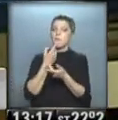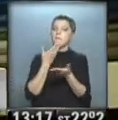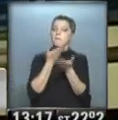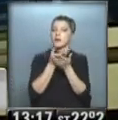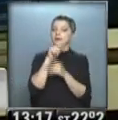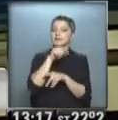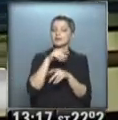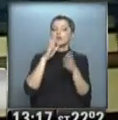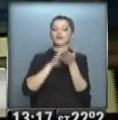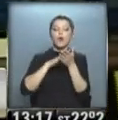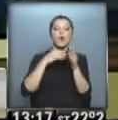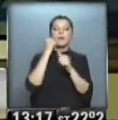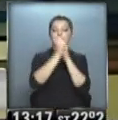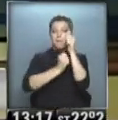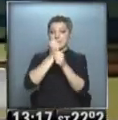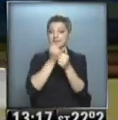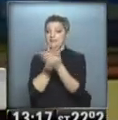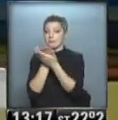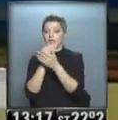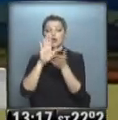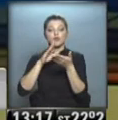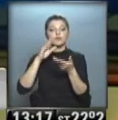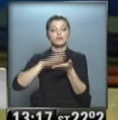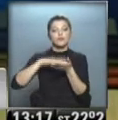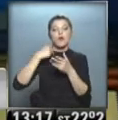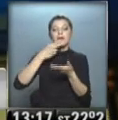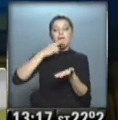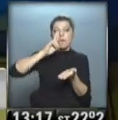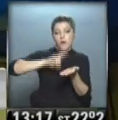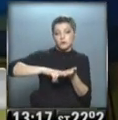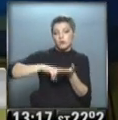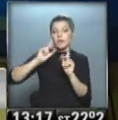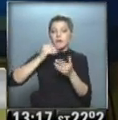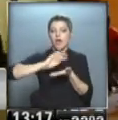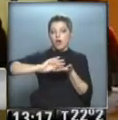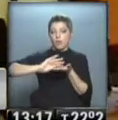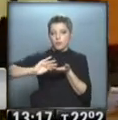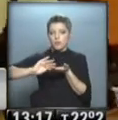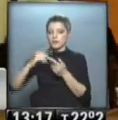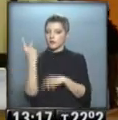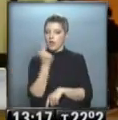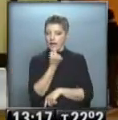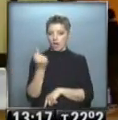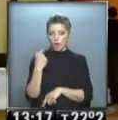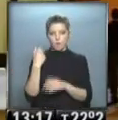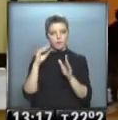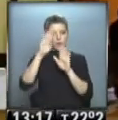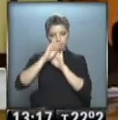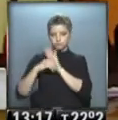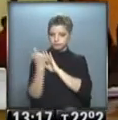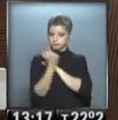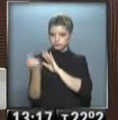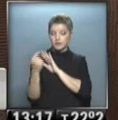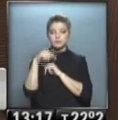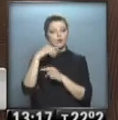pedidos empresarios de devaluación y endeudamiento e irán con agenda propia. Vamos a plantear explícitamente